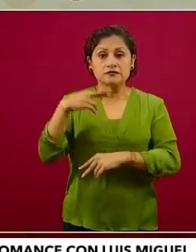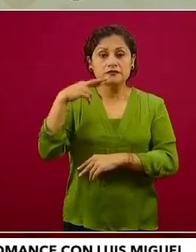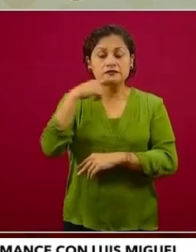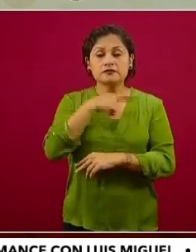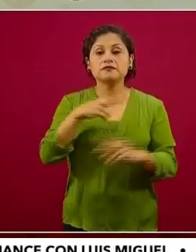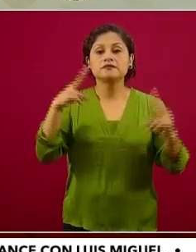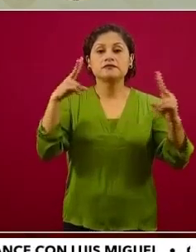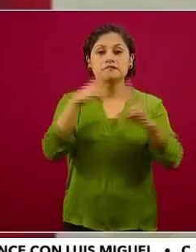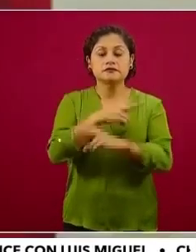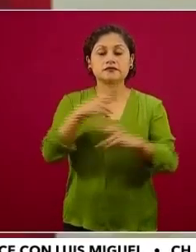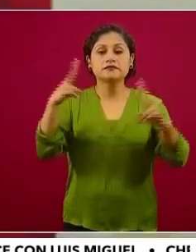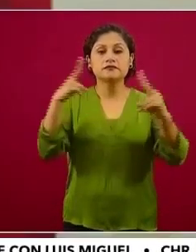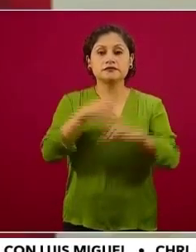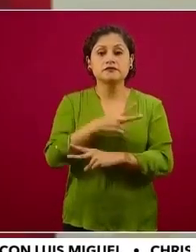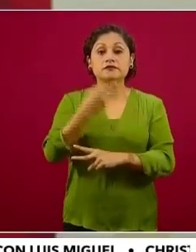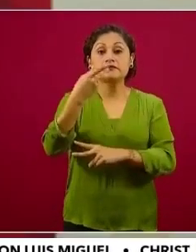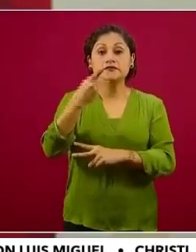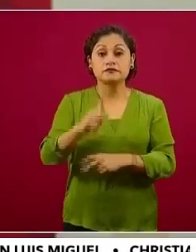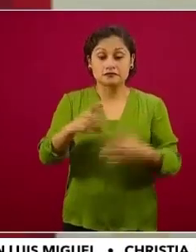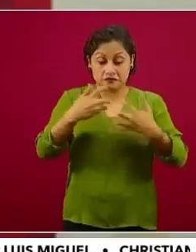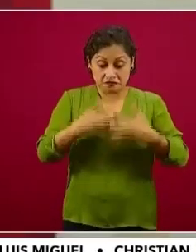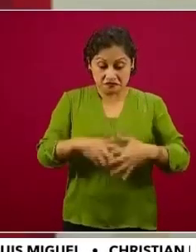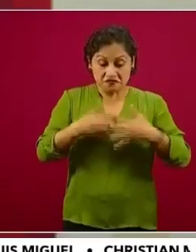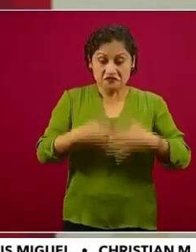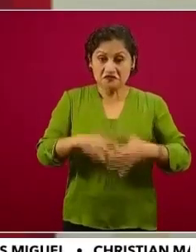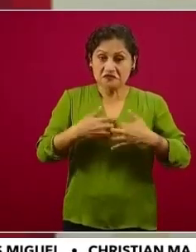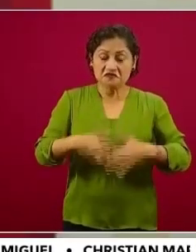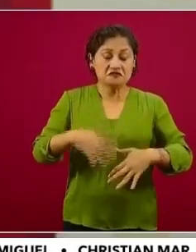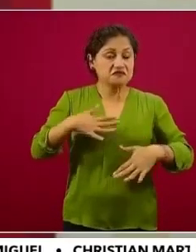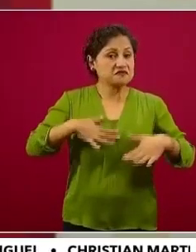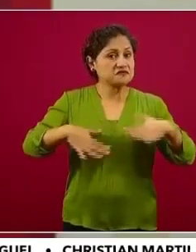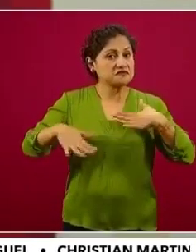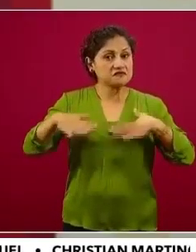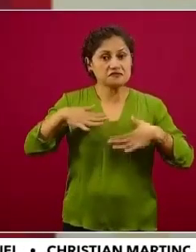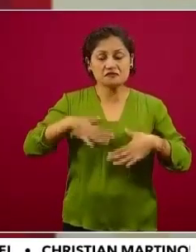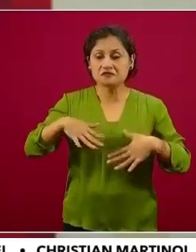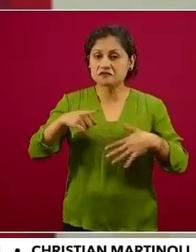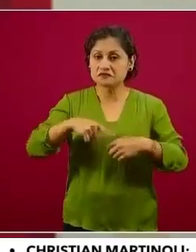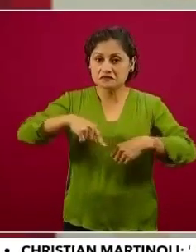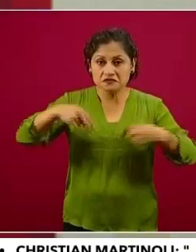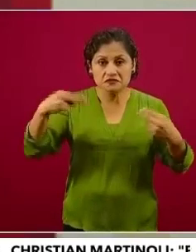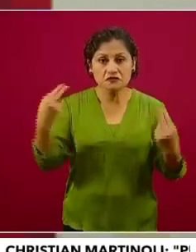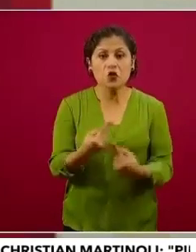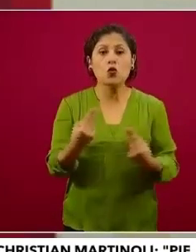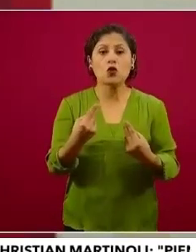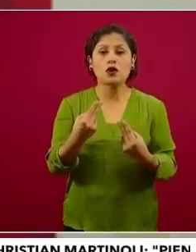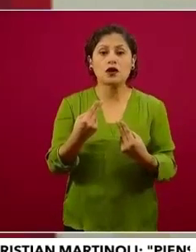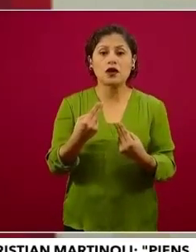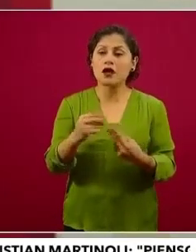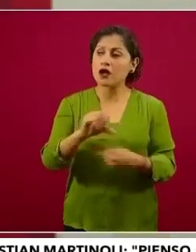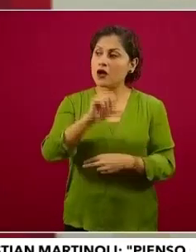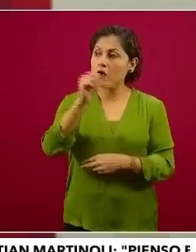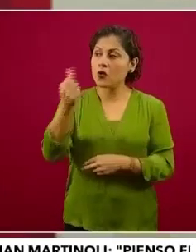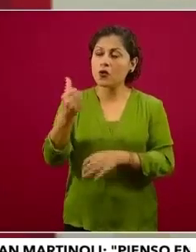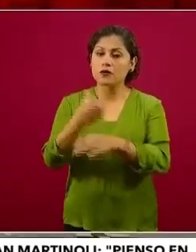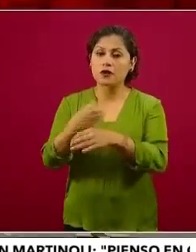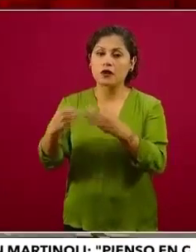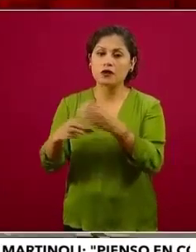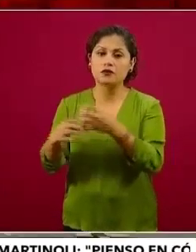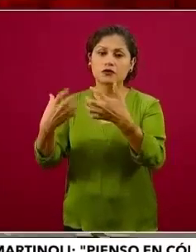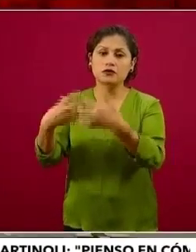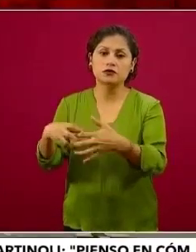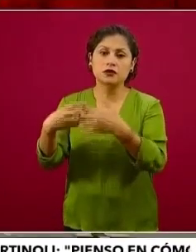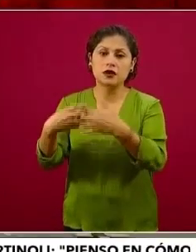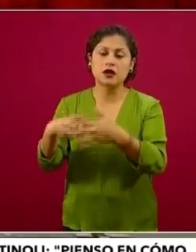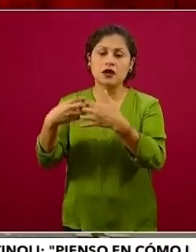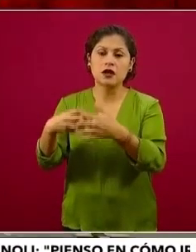llega un punto que su organismo no lo soporta y entonces necesita de manera urgente apoyo ventilatorio con una máquina